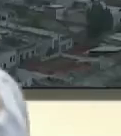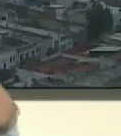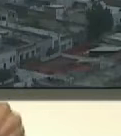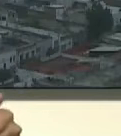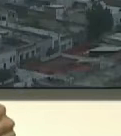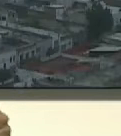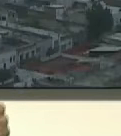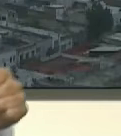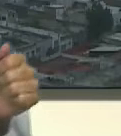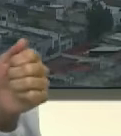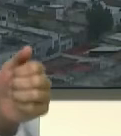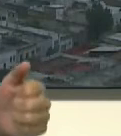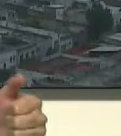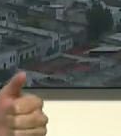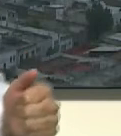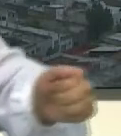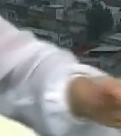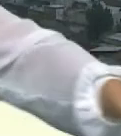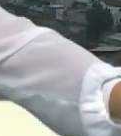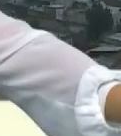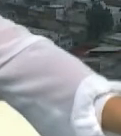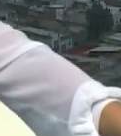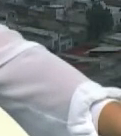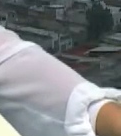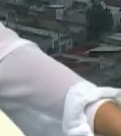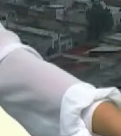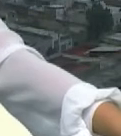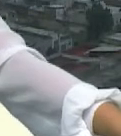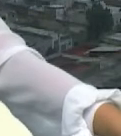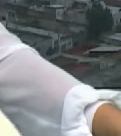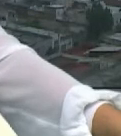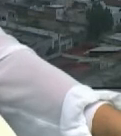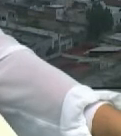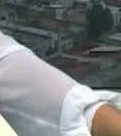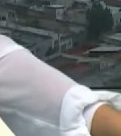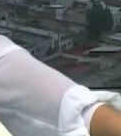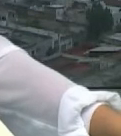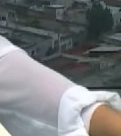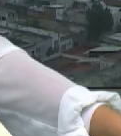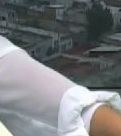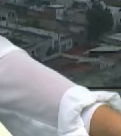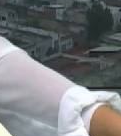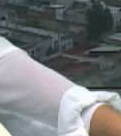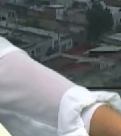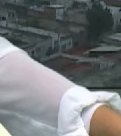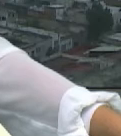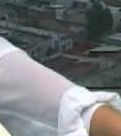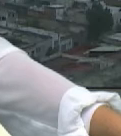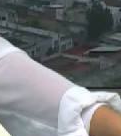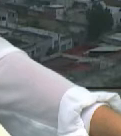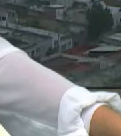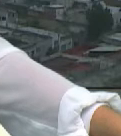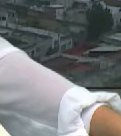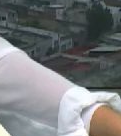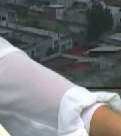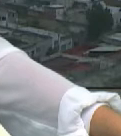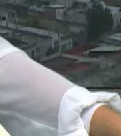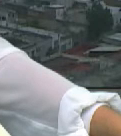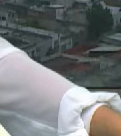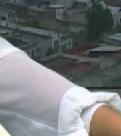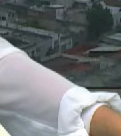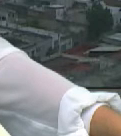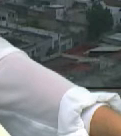del presidente Enrique Peña Nieto, se cierra un capítulo más en la historia de México. Gracias, Augusto, muy buenos días. Al contrario, gracias a ti, Belén,